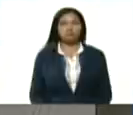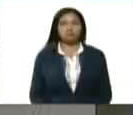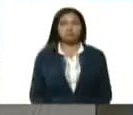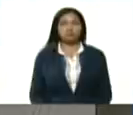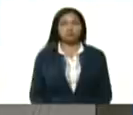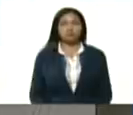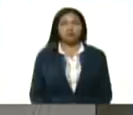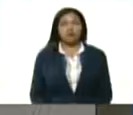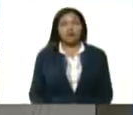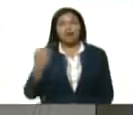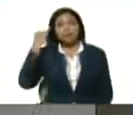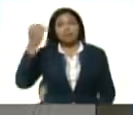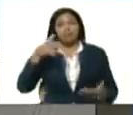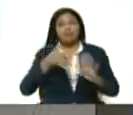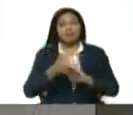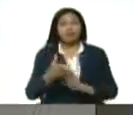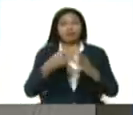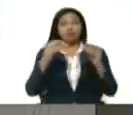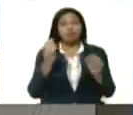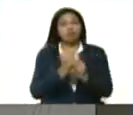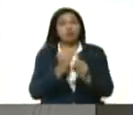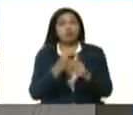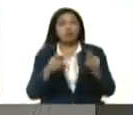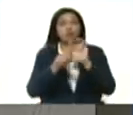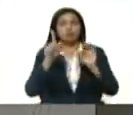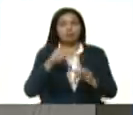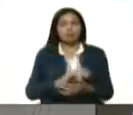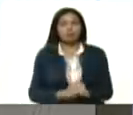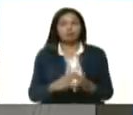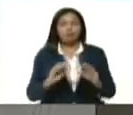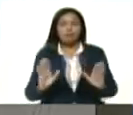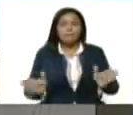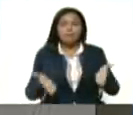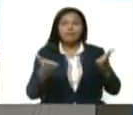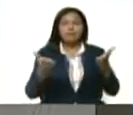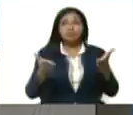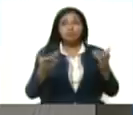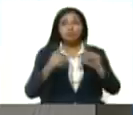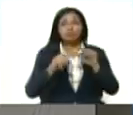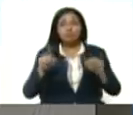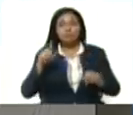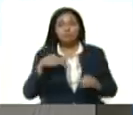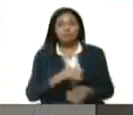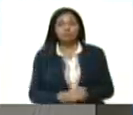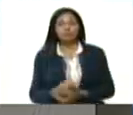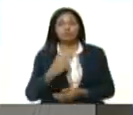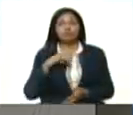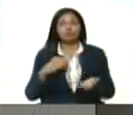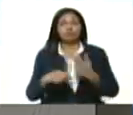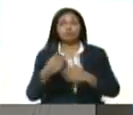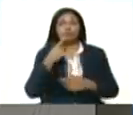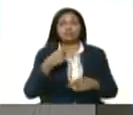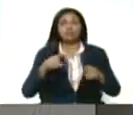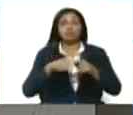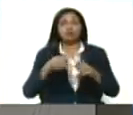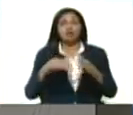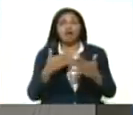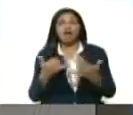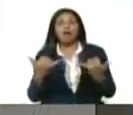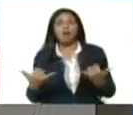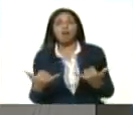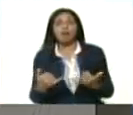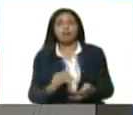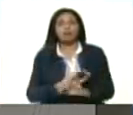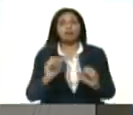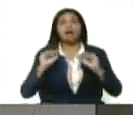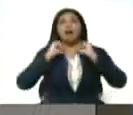todos trabajemos, que todos empujemos el hombro. Nosotros vamos a decir a estas alturas que ya ganamos